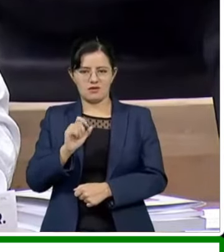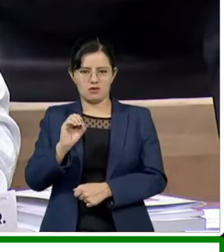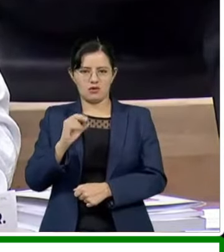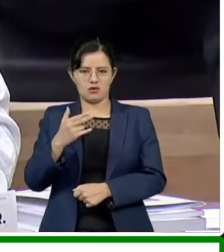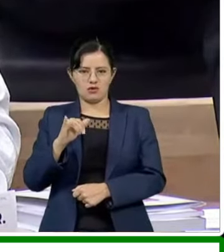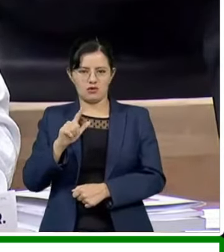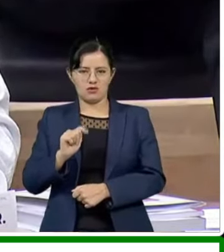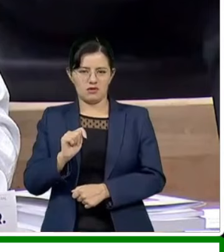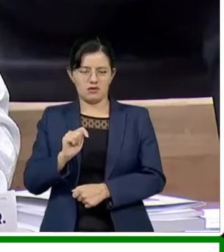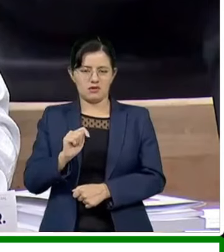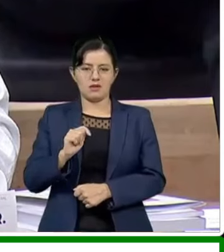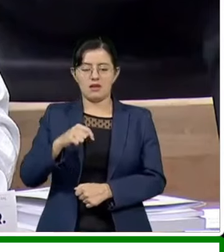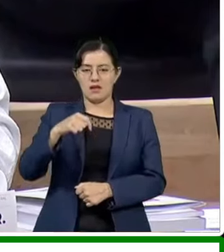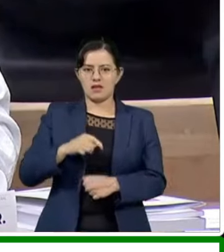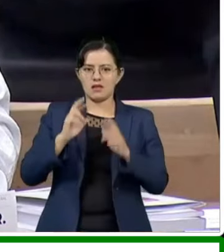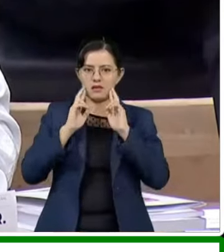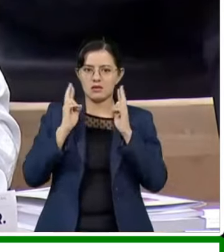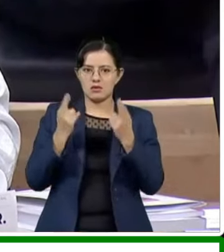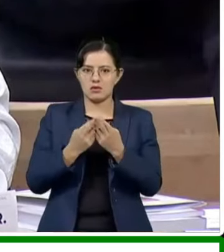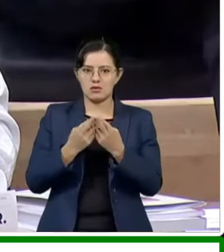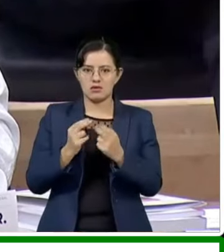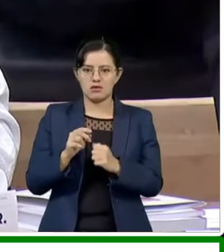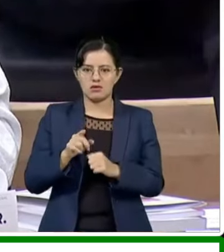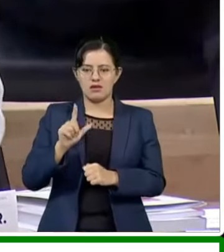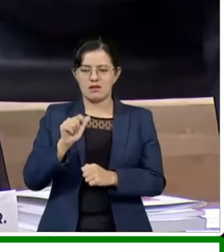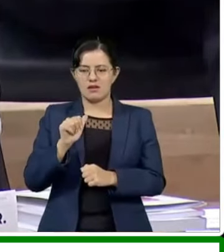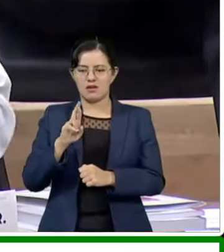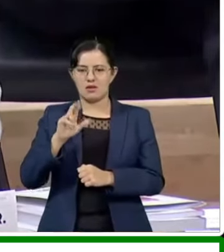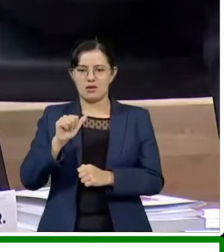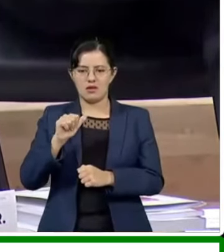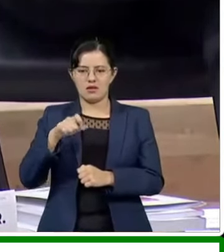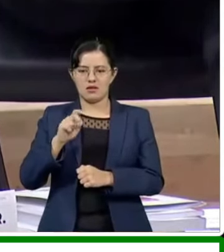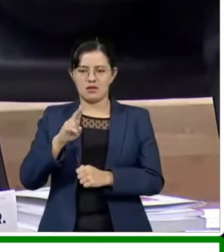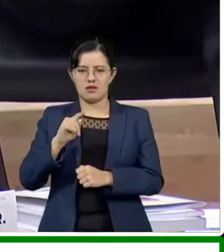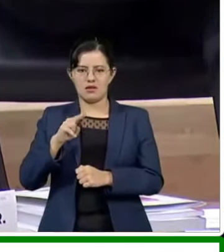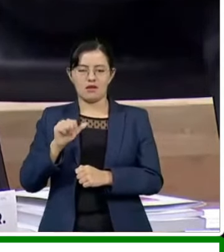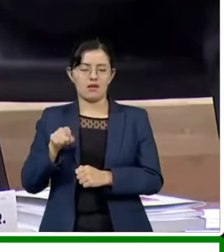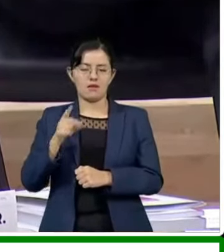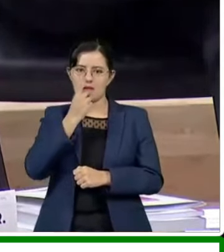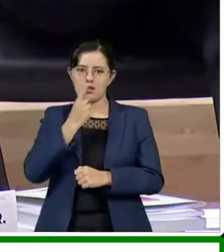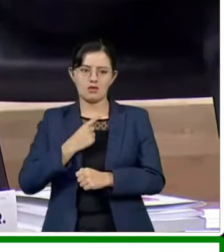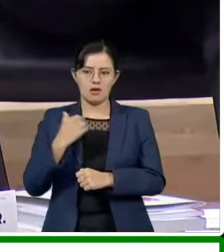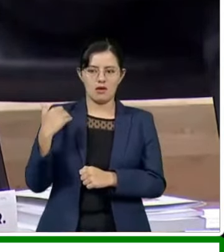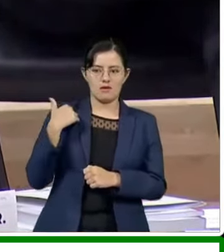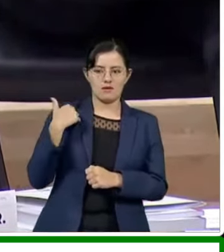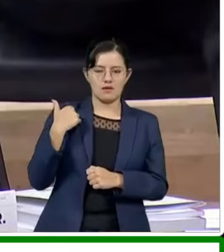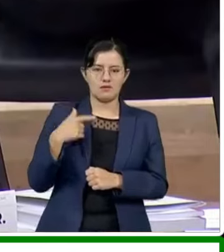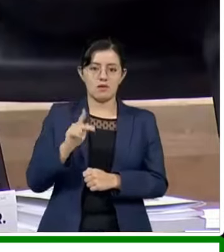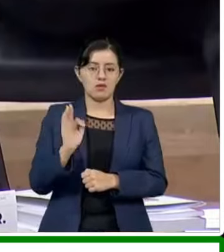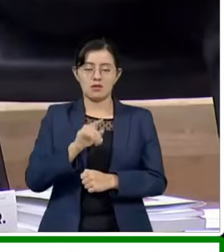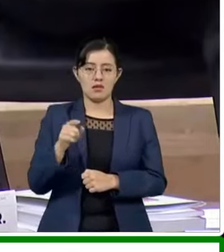no nos hubiéramos dado cuenta a nadie, si no es por Aura Quintana, que me dijo lo que estaba sucediendo, nos hubiera